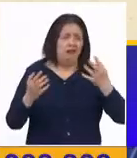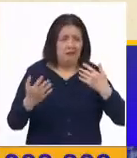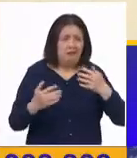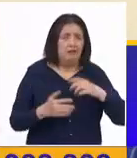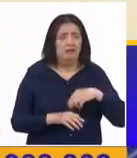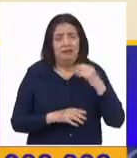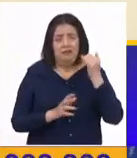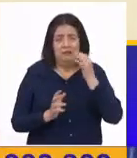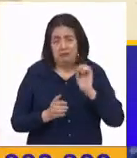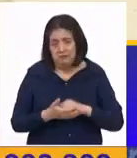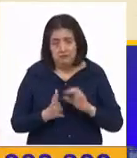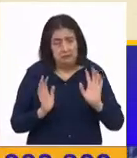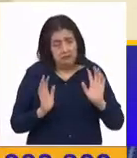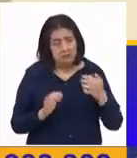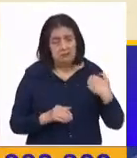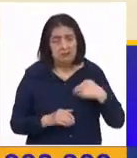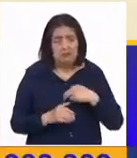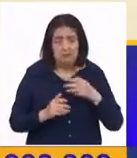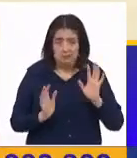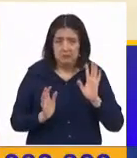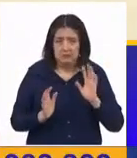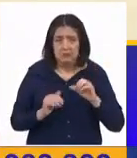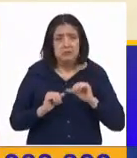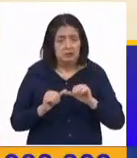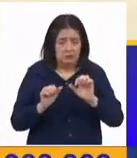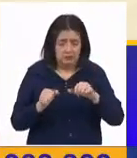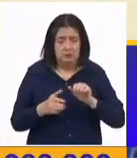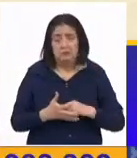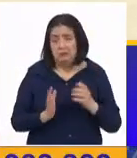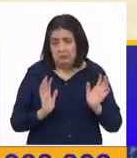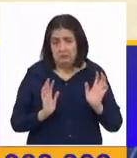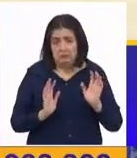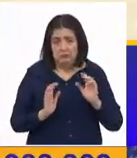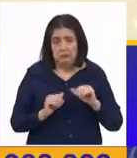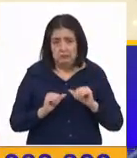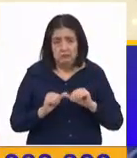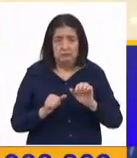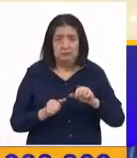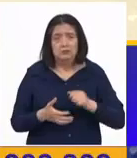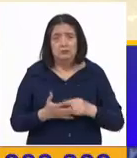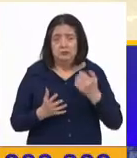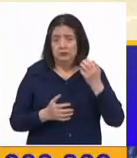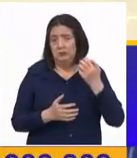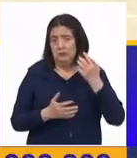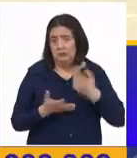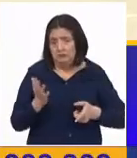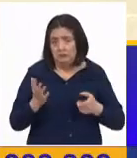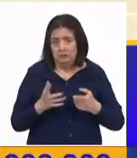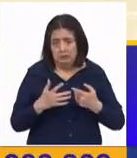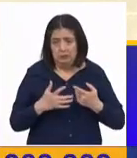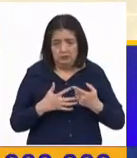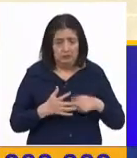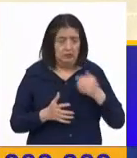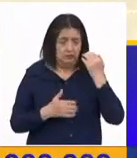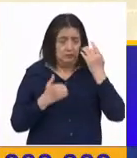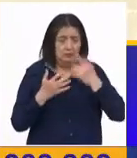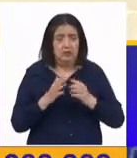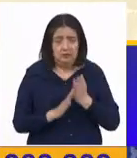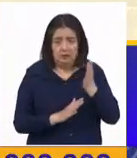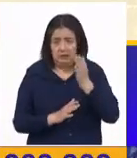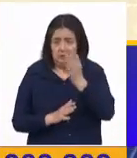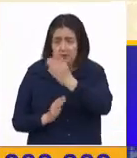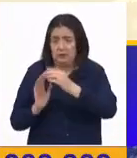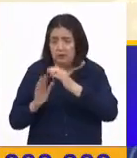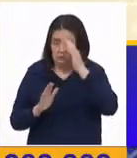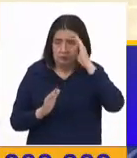comenzando a grabar. Así que nosotros vamos Entendido, a continuar Leonardo. Con esta iniciativa que ha hecho Latina Noticias, en recorrer las comisarías